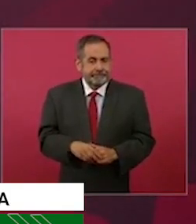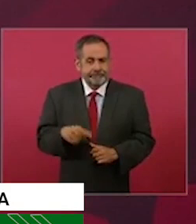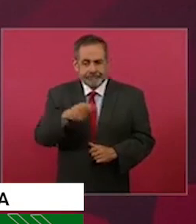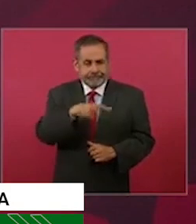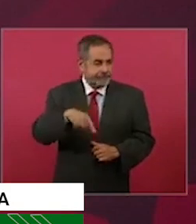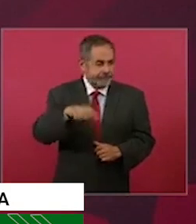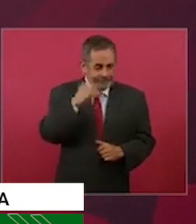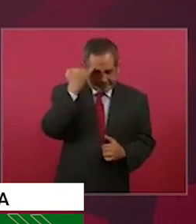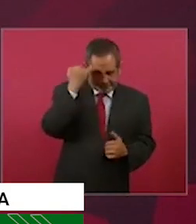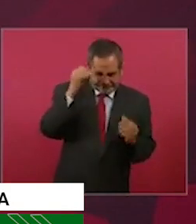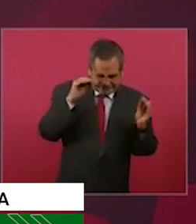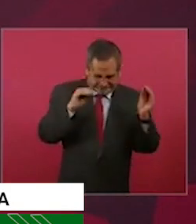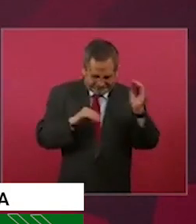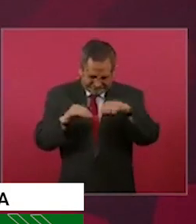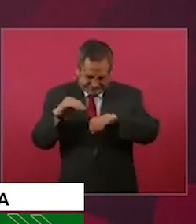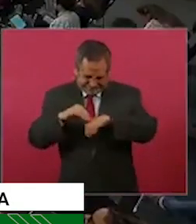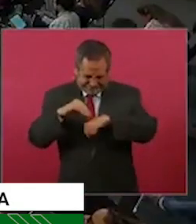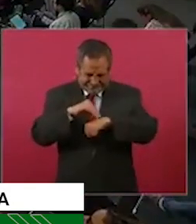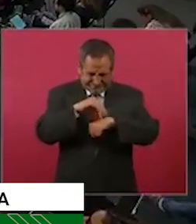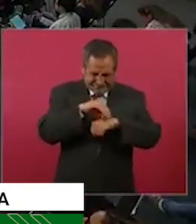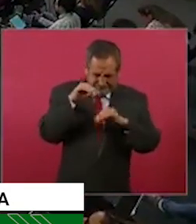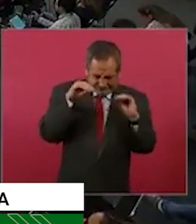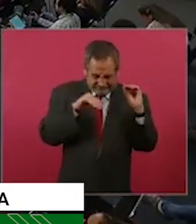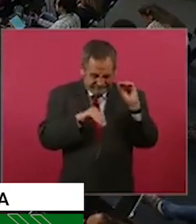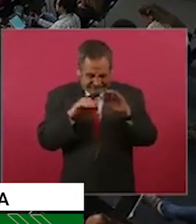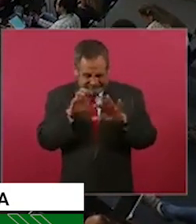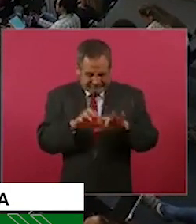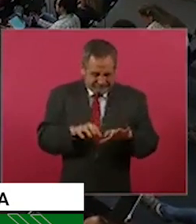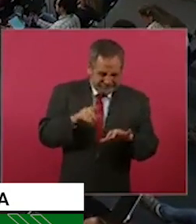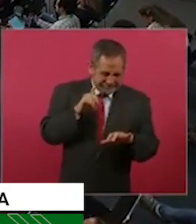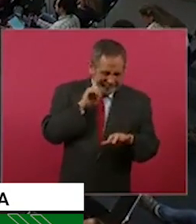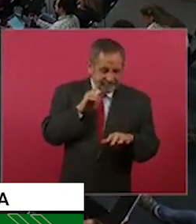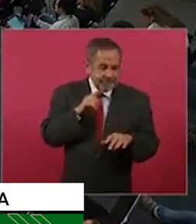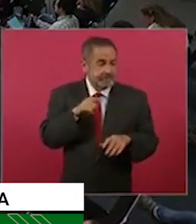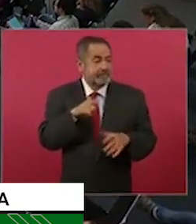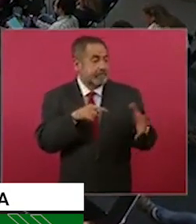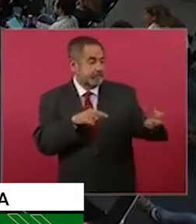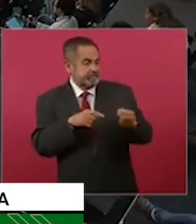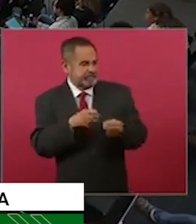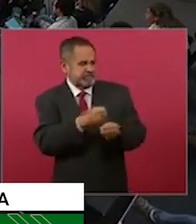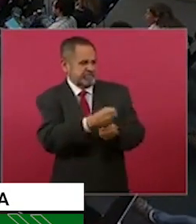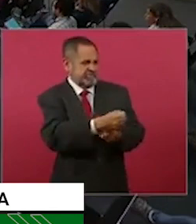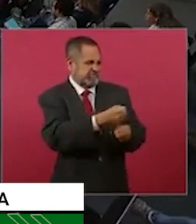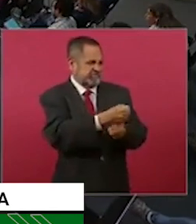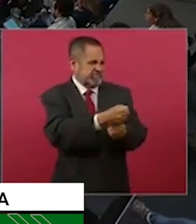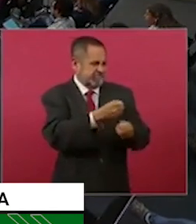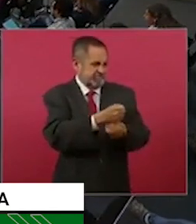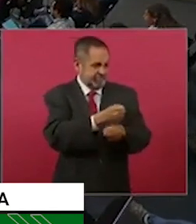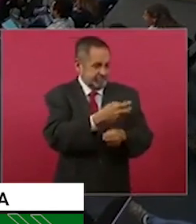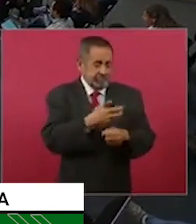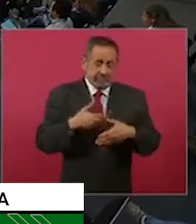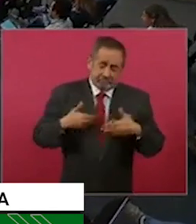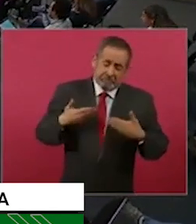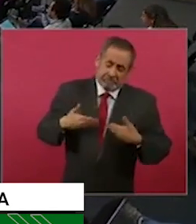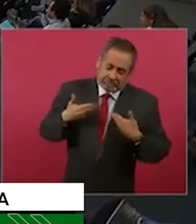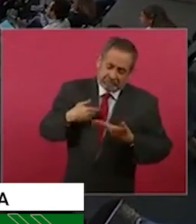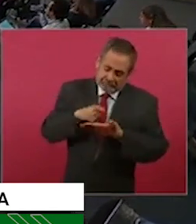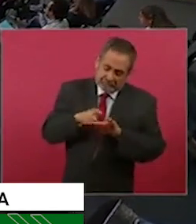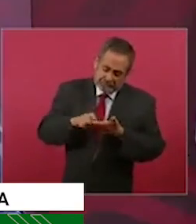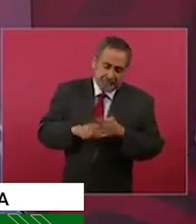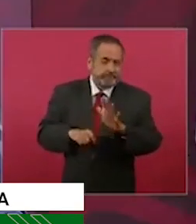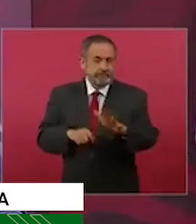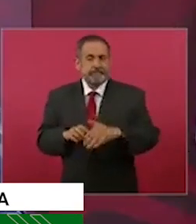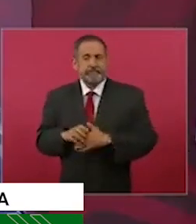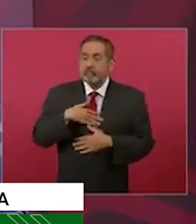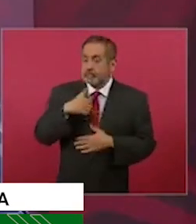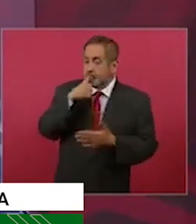solicitar la extradición de Tomás Herón de Lucio, quien está acusado de tortura en el caso Ayotzinapa. Por cierto, ya mandé al primer